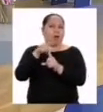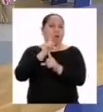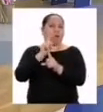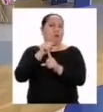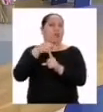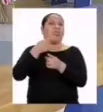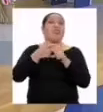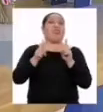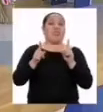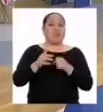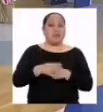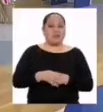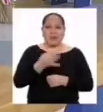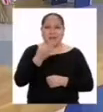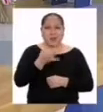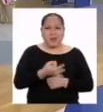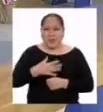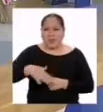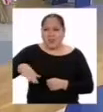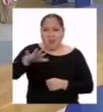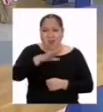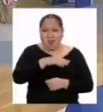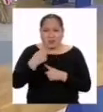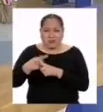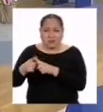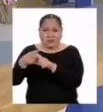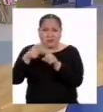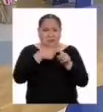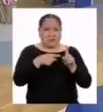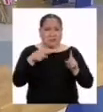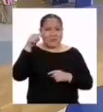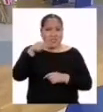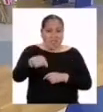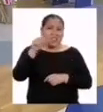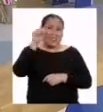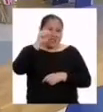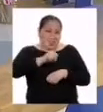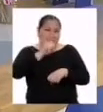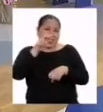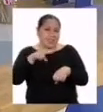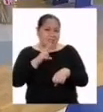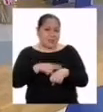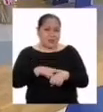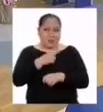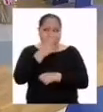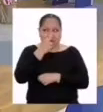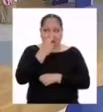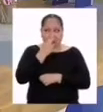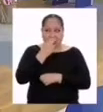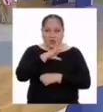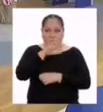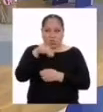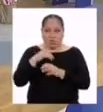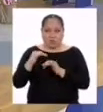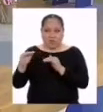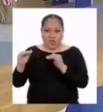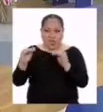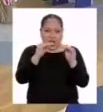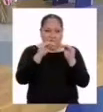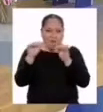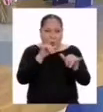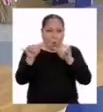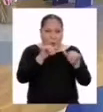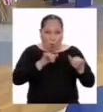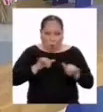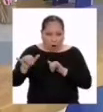es que todos somos distintos y eso es justamente lo normal. Lo raro sería ser iguales entre todas y